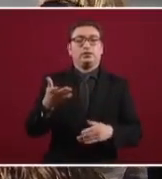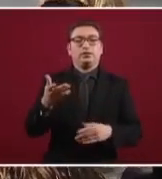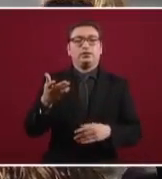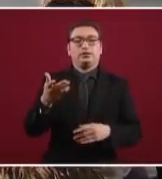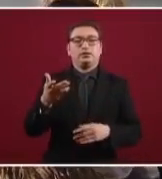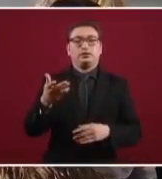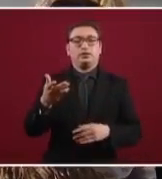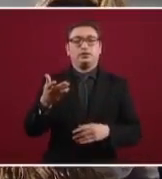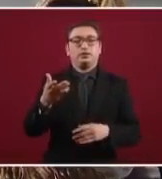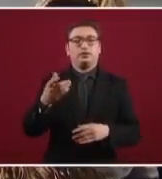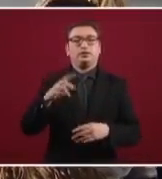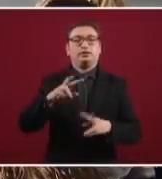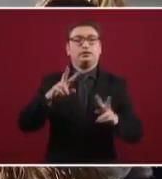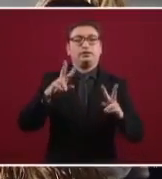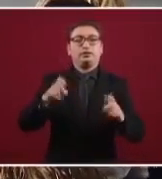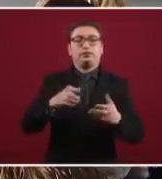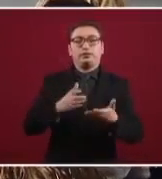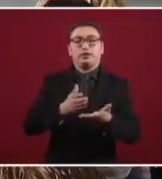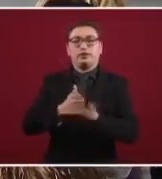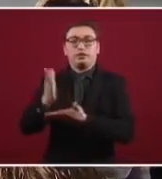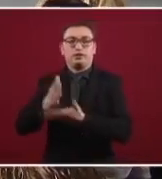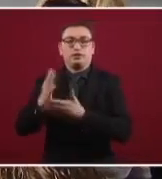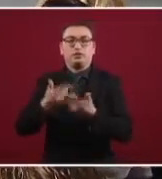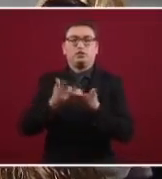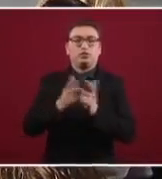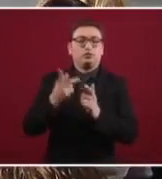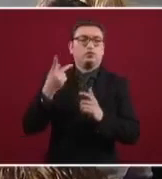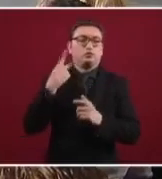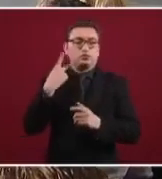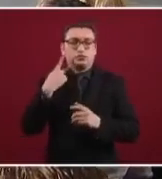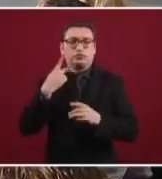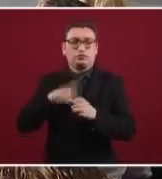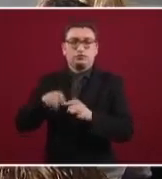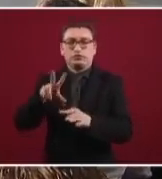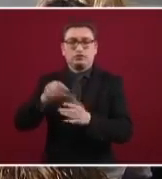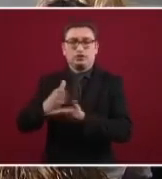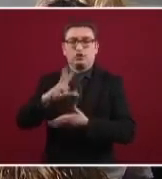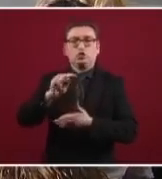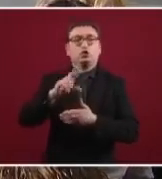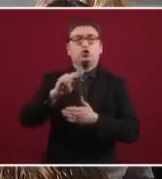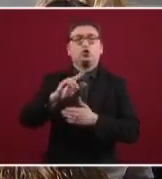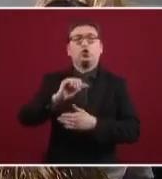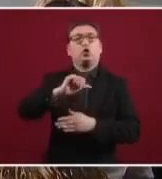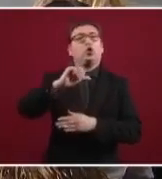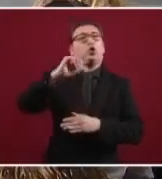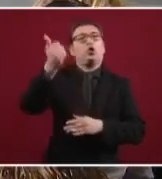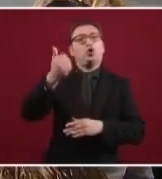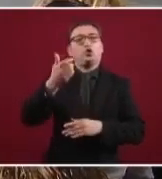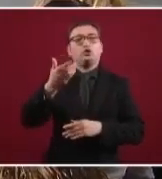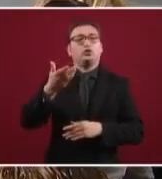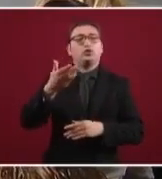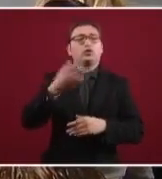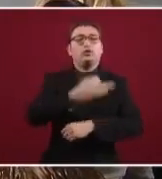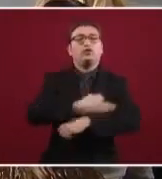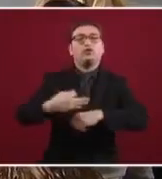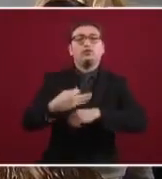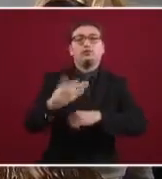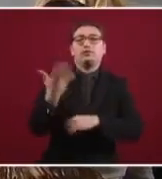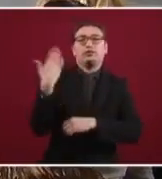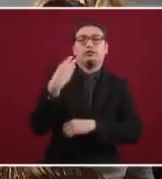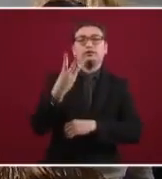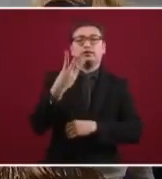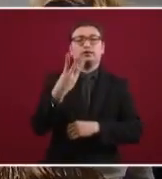la no injerencia en asuntos políticos partidistas. No, el de la familia. Ese fue hace como 3 o 4